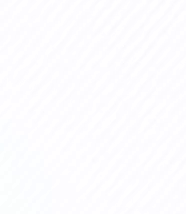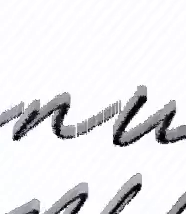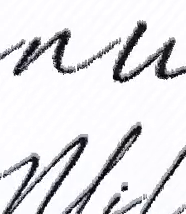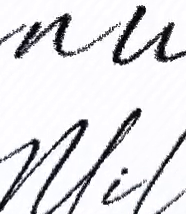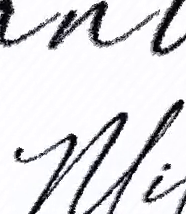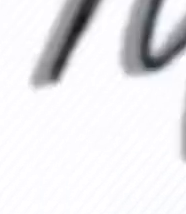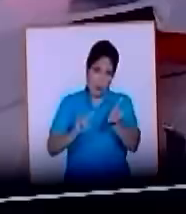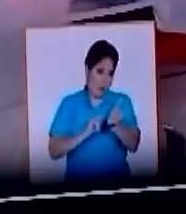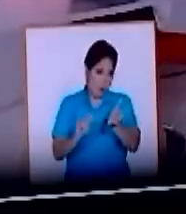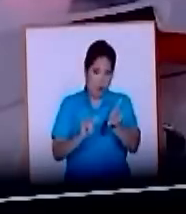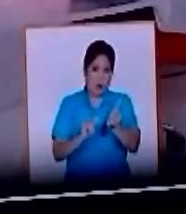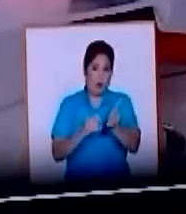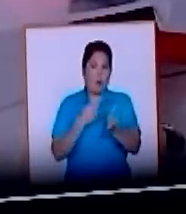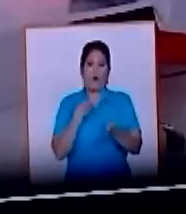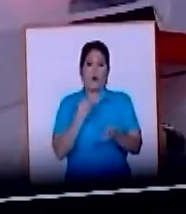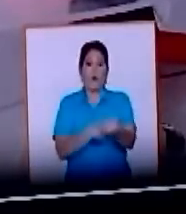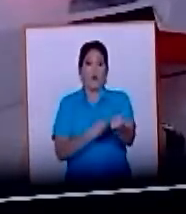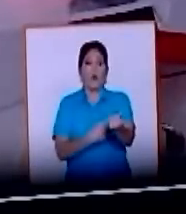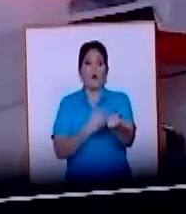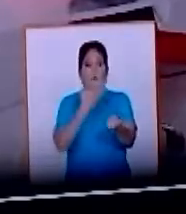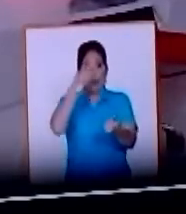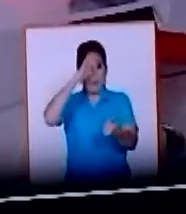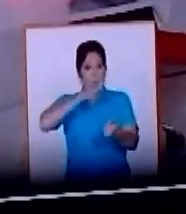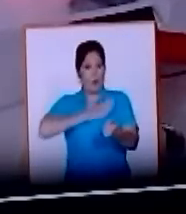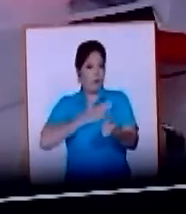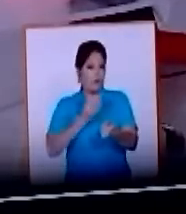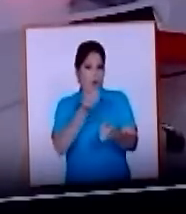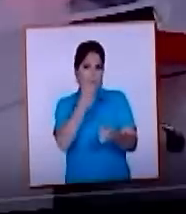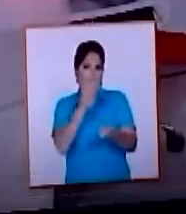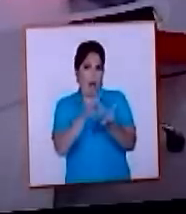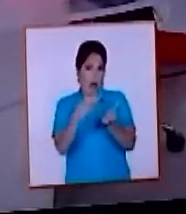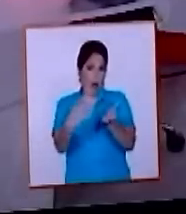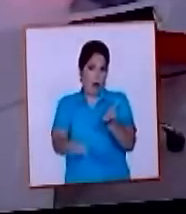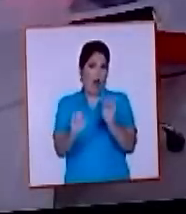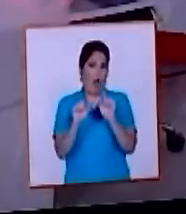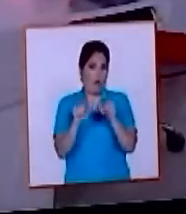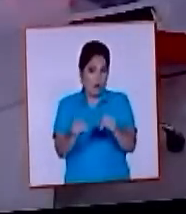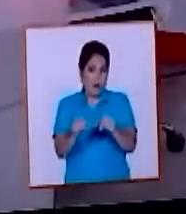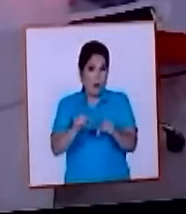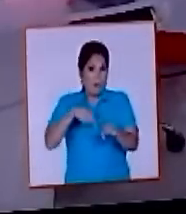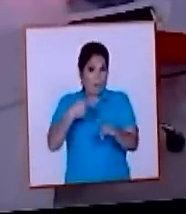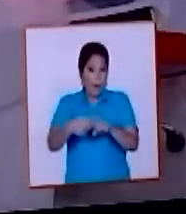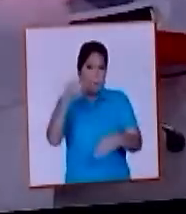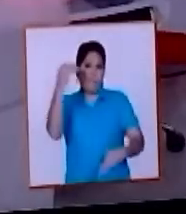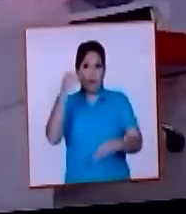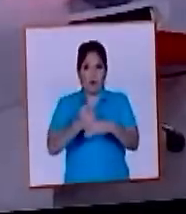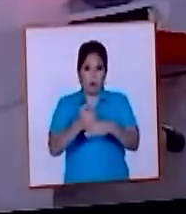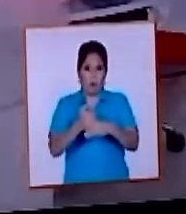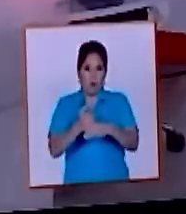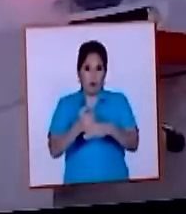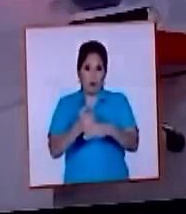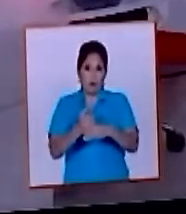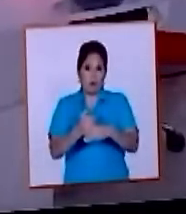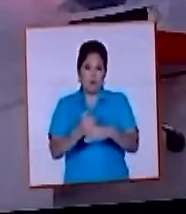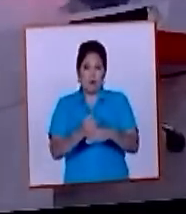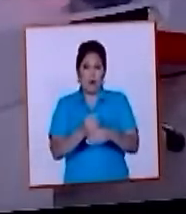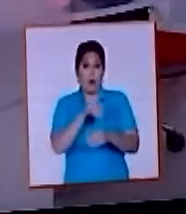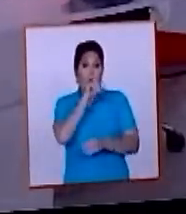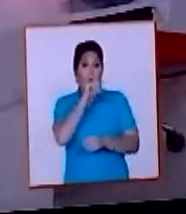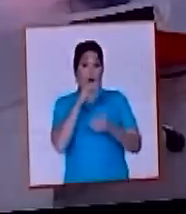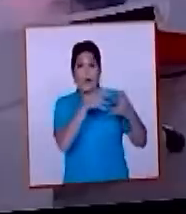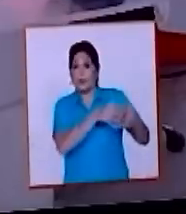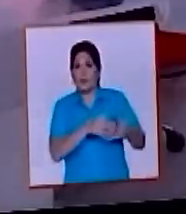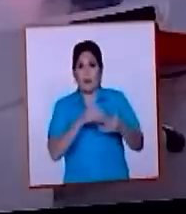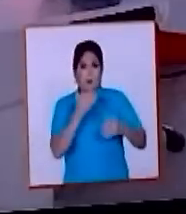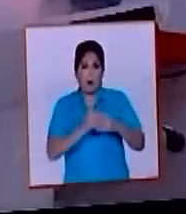déjalo hablar la su dieta básica y que tiene además el componente del bloqueo Aunque hay quienes dicen Bueno si traen pollo de Estados Unidos